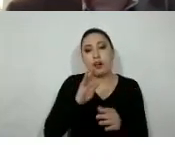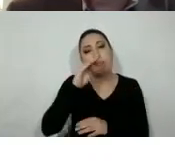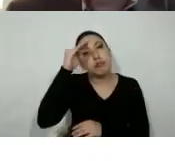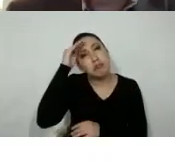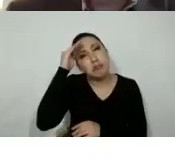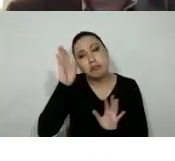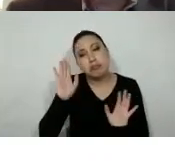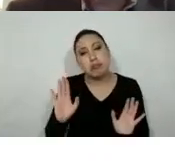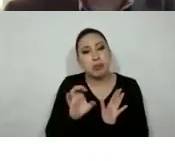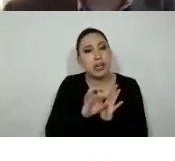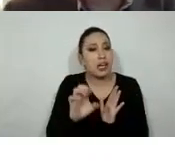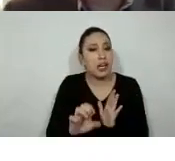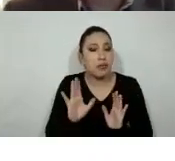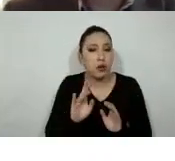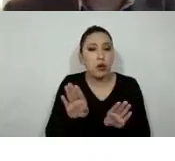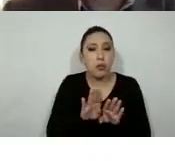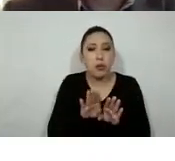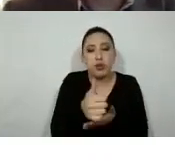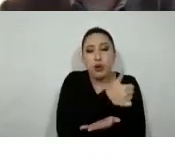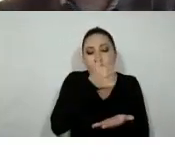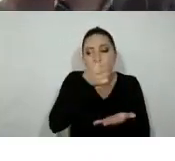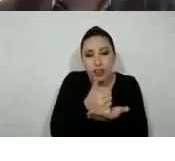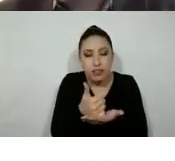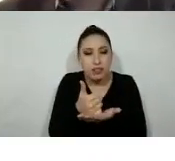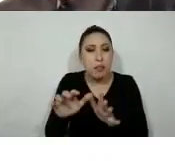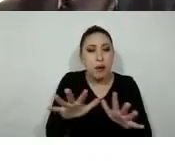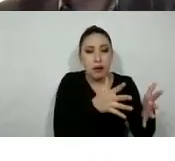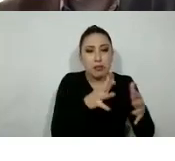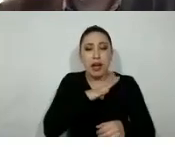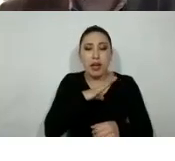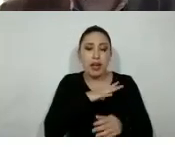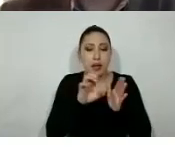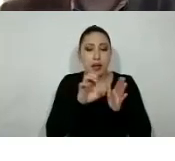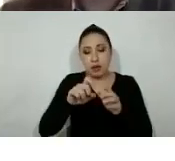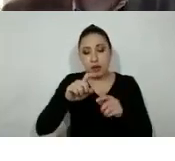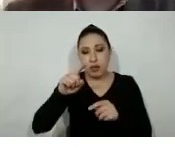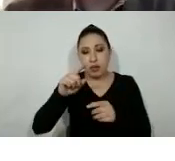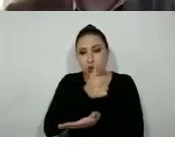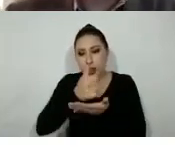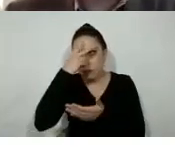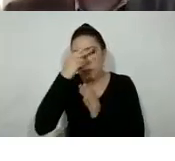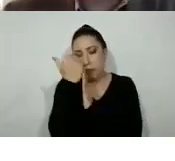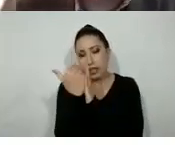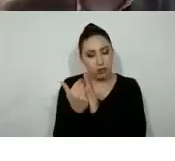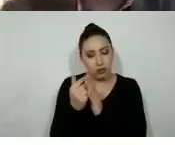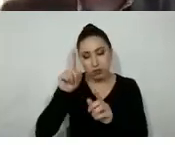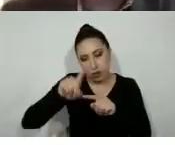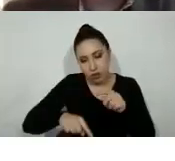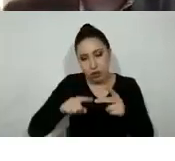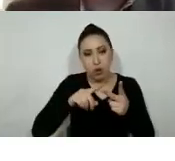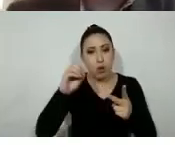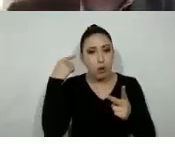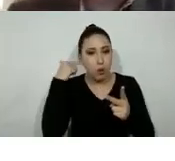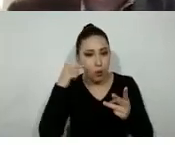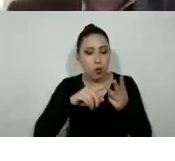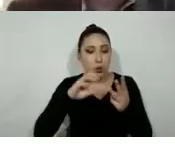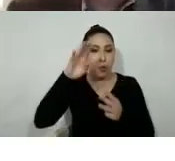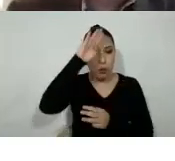tamaño mediano, quitamos la Ciudad de México, quitamos Monterrey, quitamos Guadalajara, pero las demás ciudades del